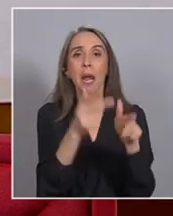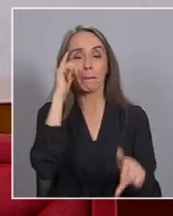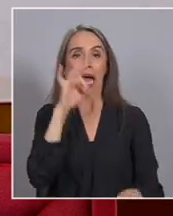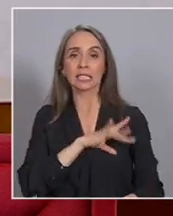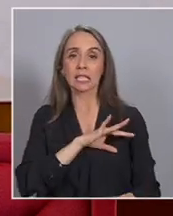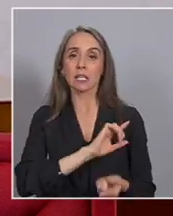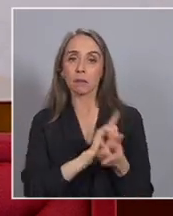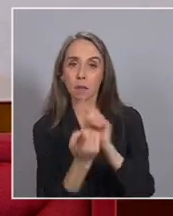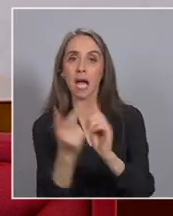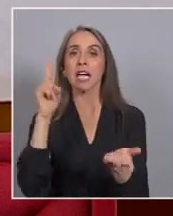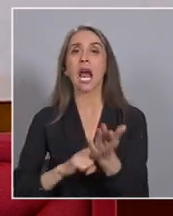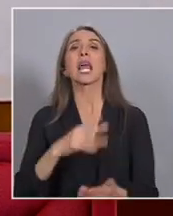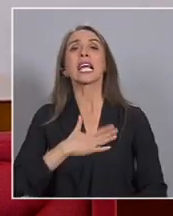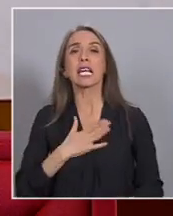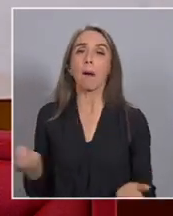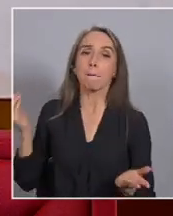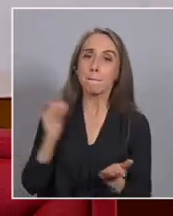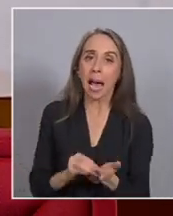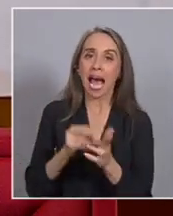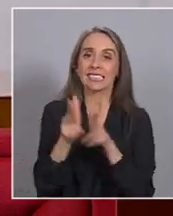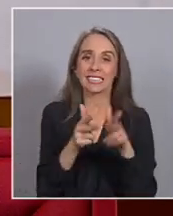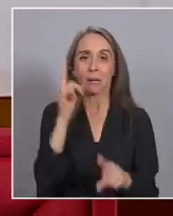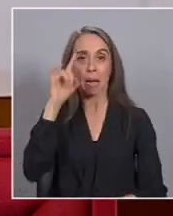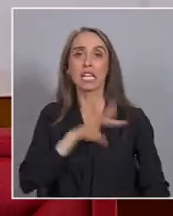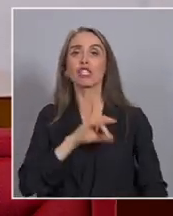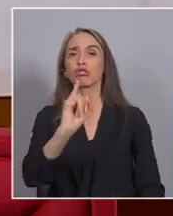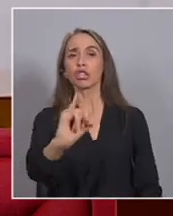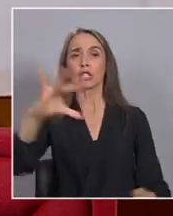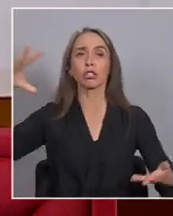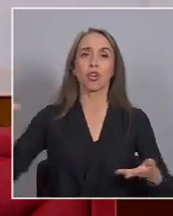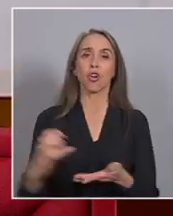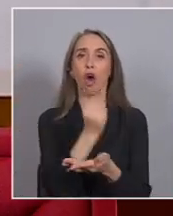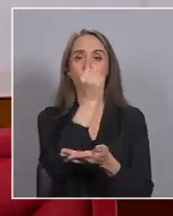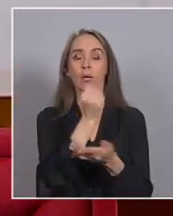sea una realidad, porque queremos más trenes para Chile y lo vamos a lograr.